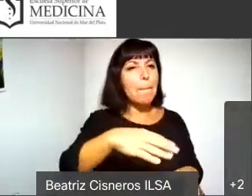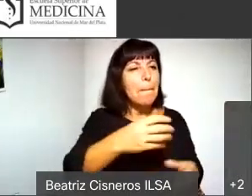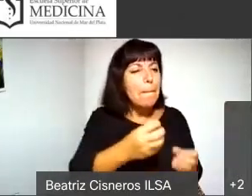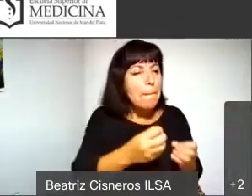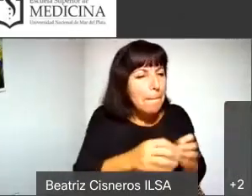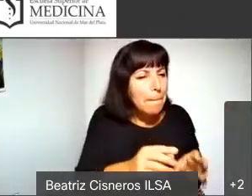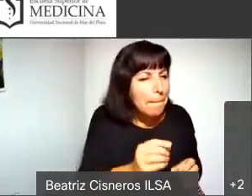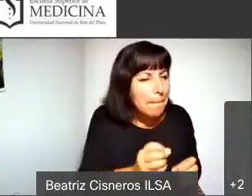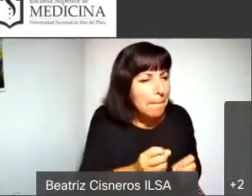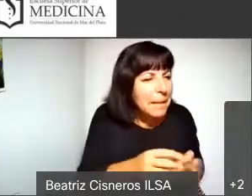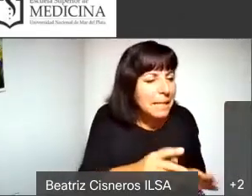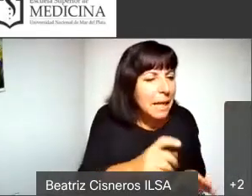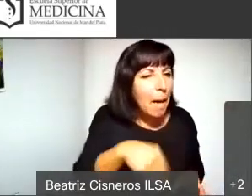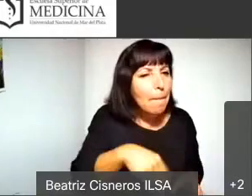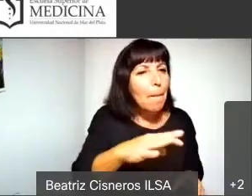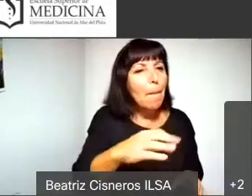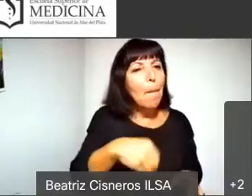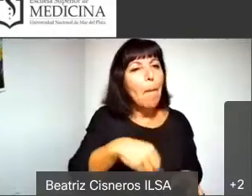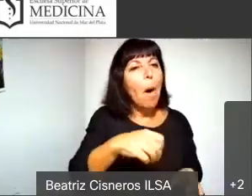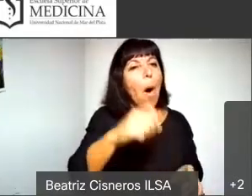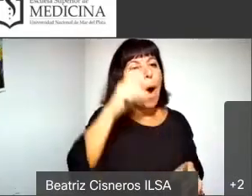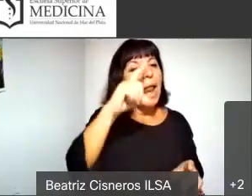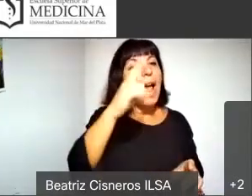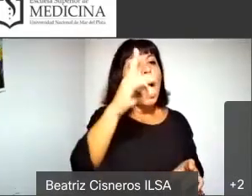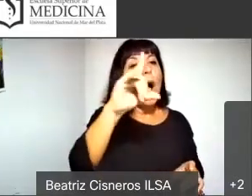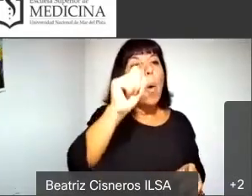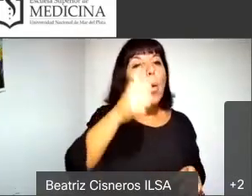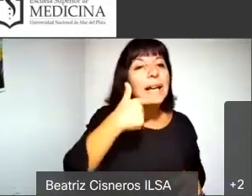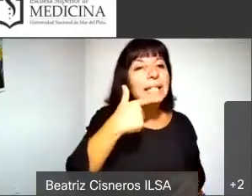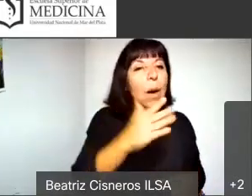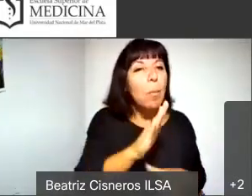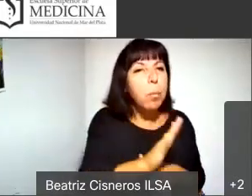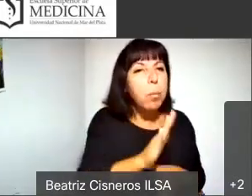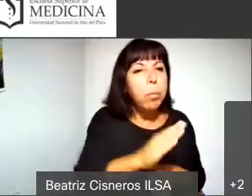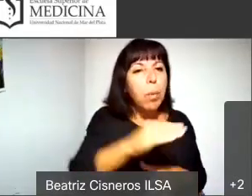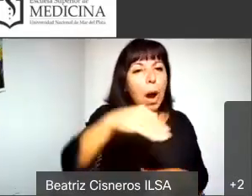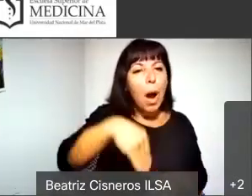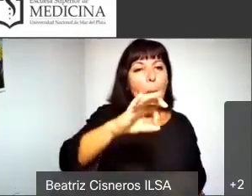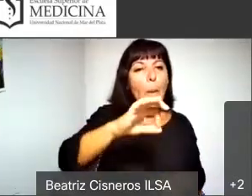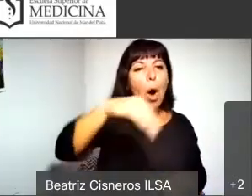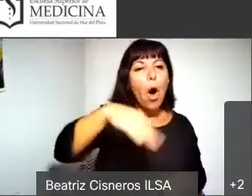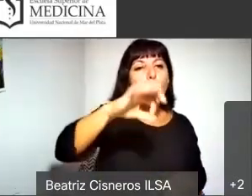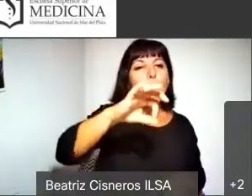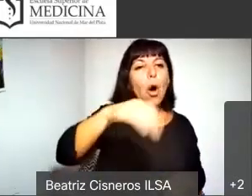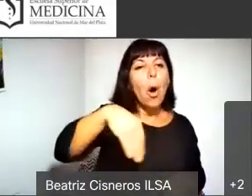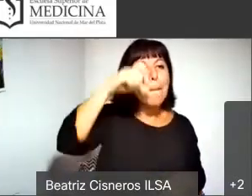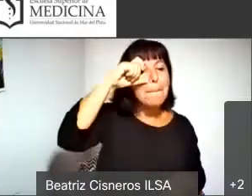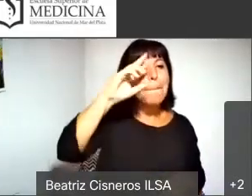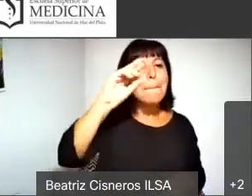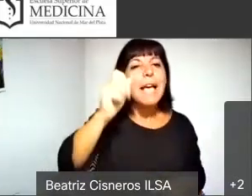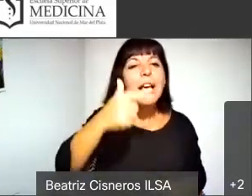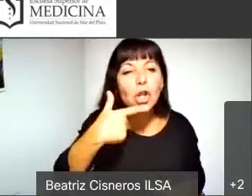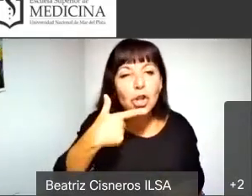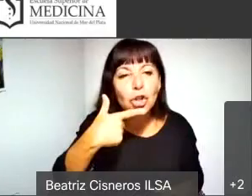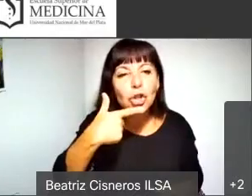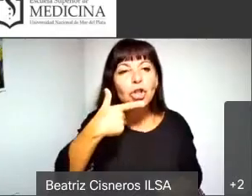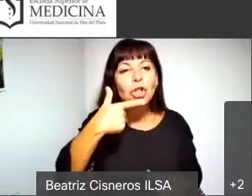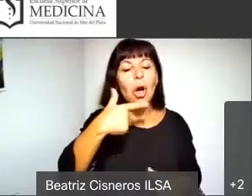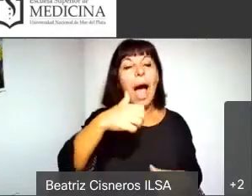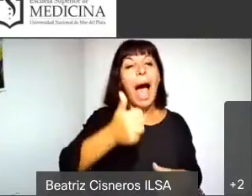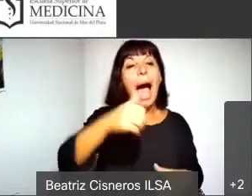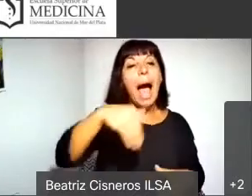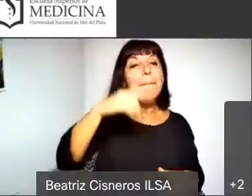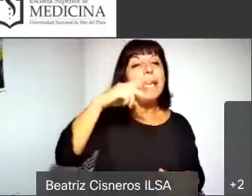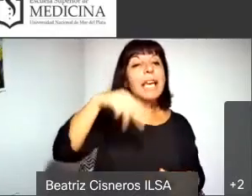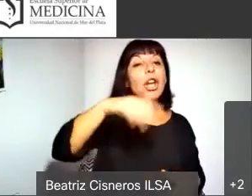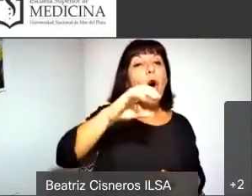se denominarían monómeros, monosacáridos, aminoácidos, purinas y pirimidinas,